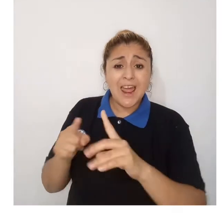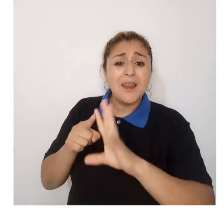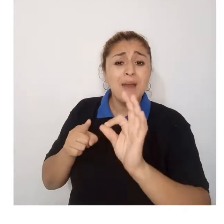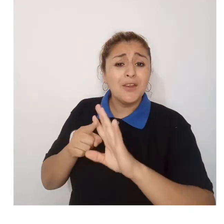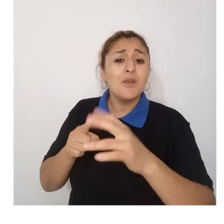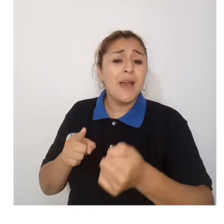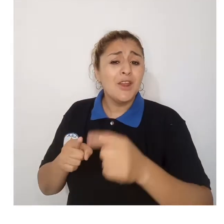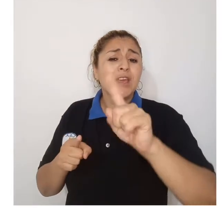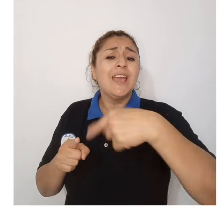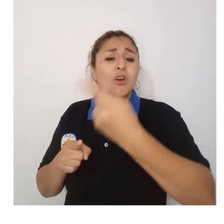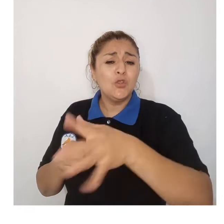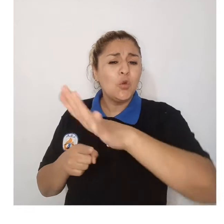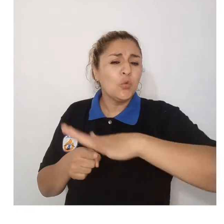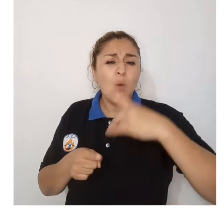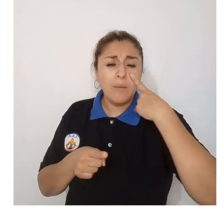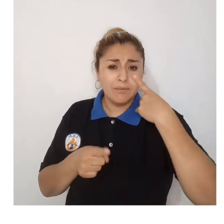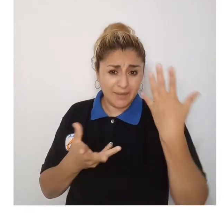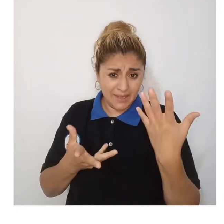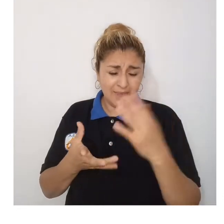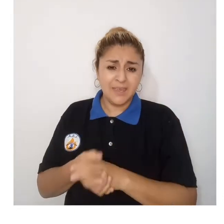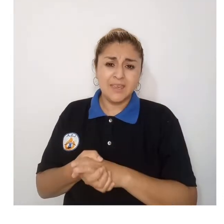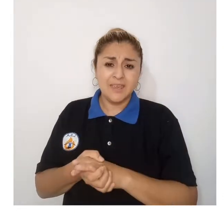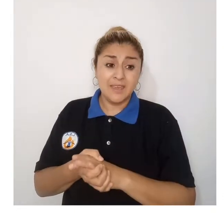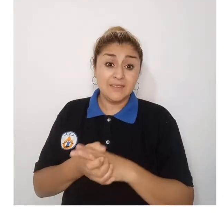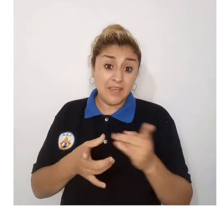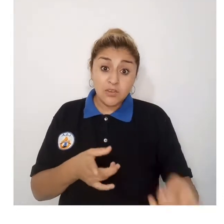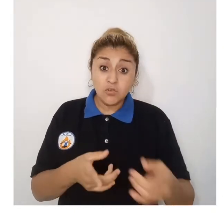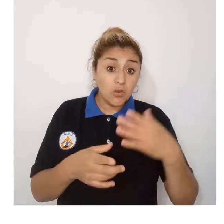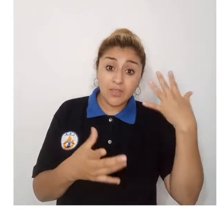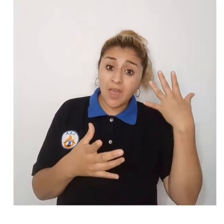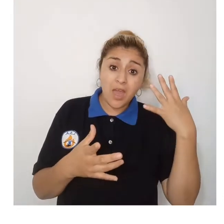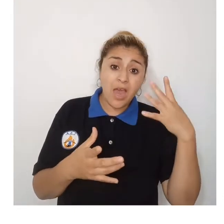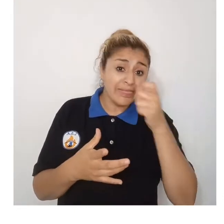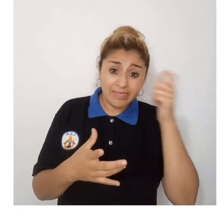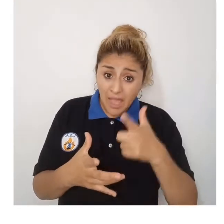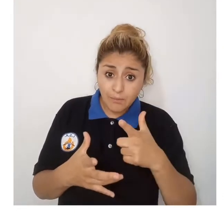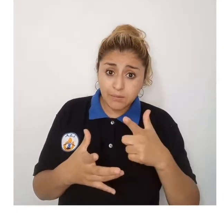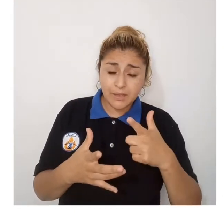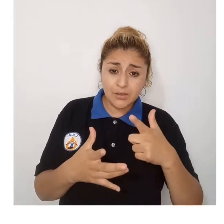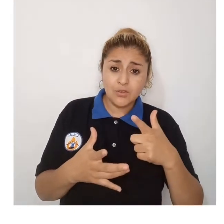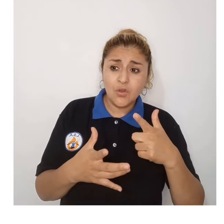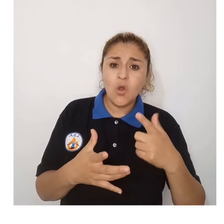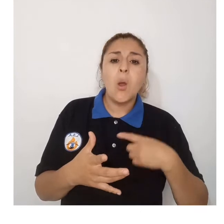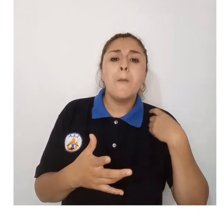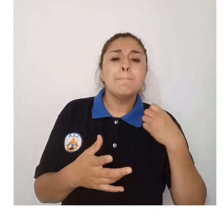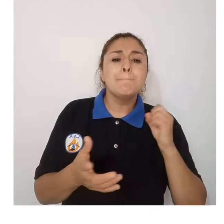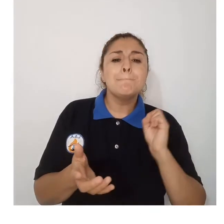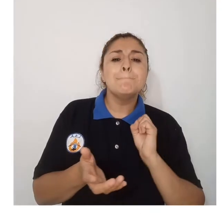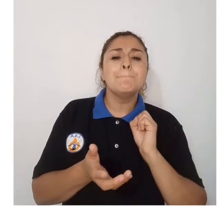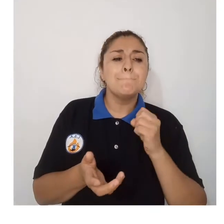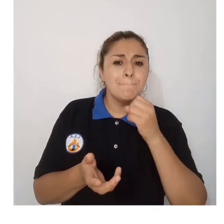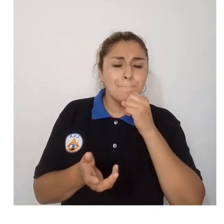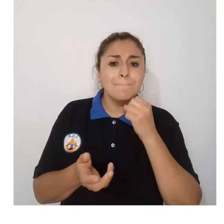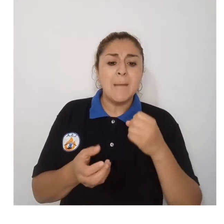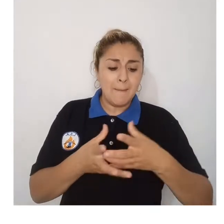jerusalén y en la zona de judía lo cual en efecto hicieron enviándolo a los ancianos por